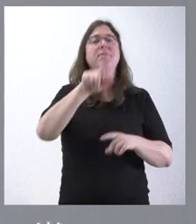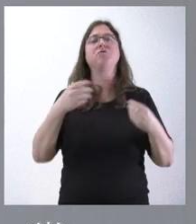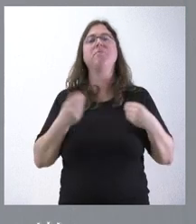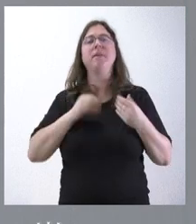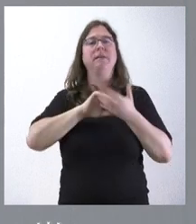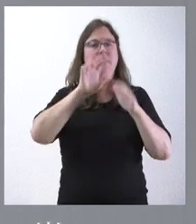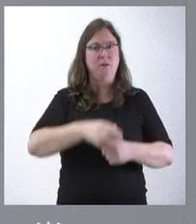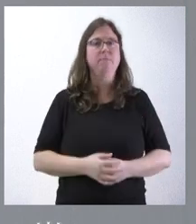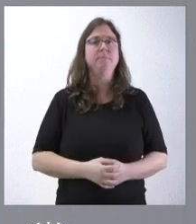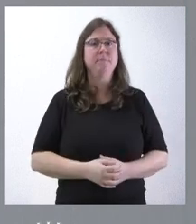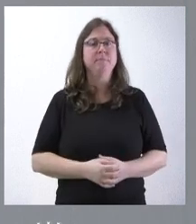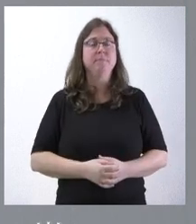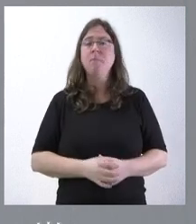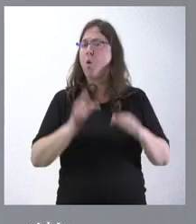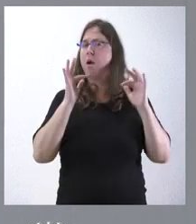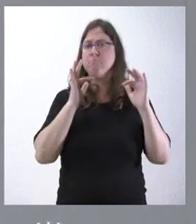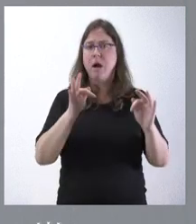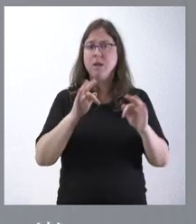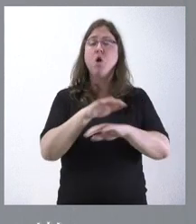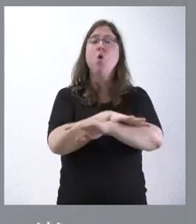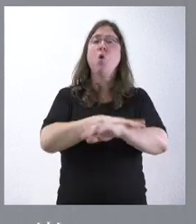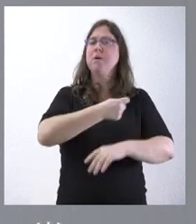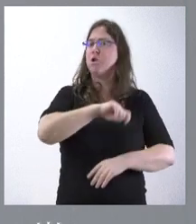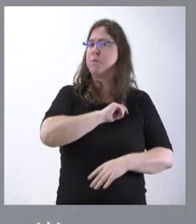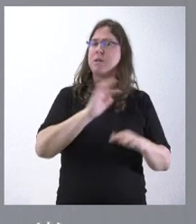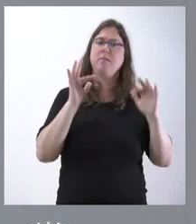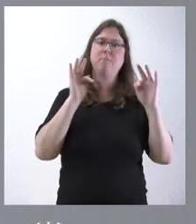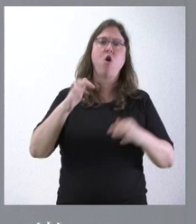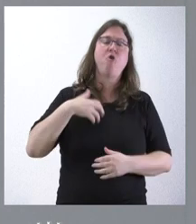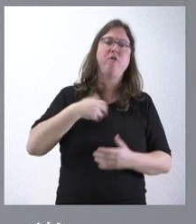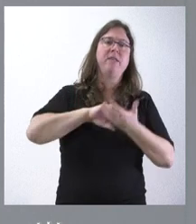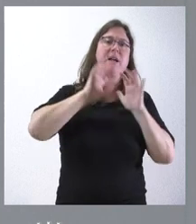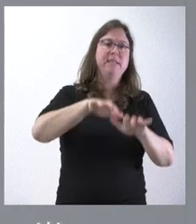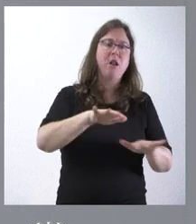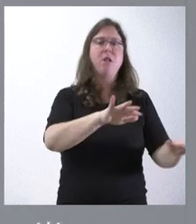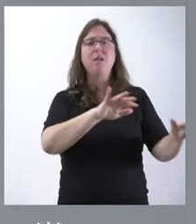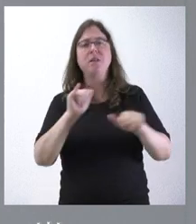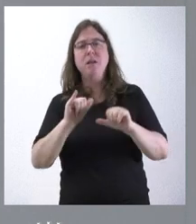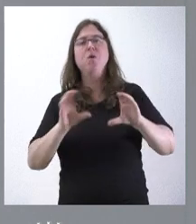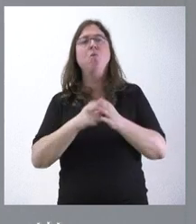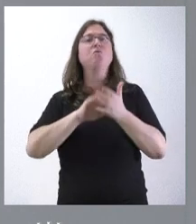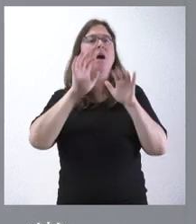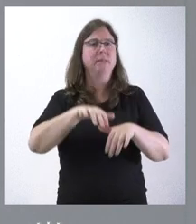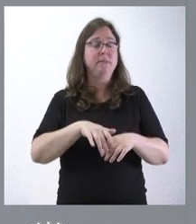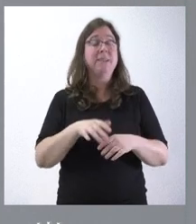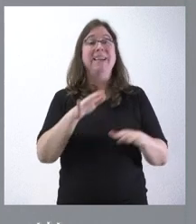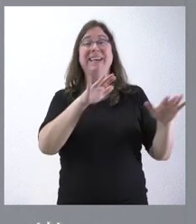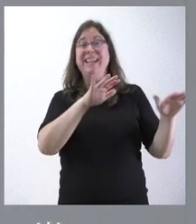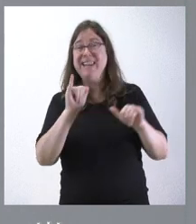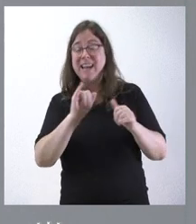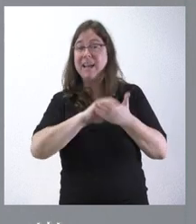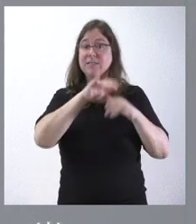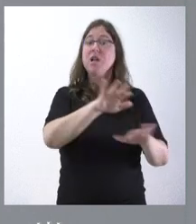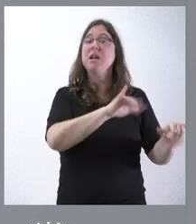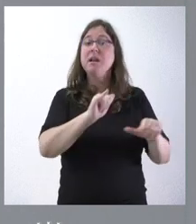imprescindible que nunca más desde el gobierno de España se ni a Castilla y León Ni a la junta de perdón ofenda ni a Castilla de